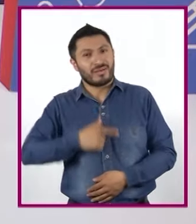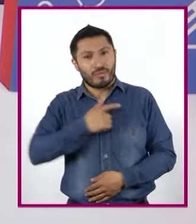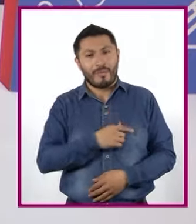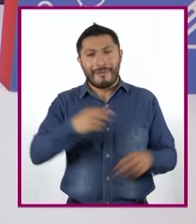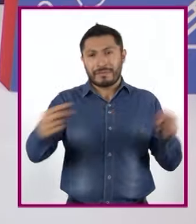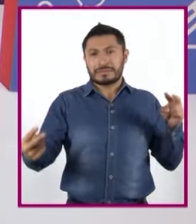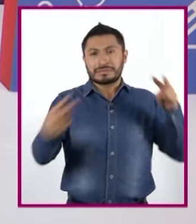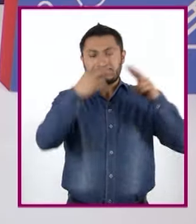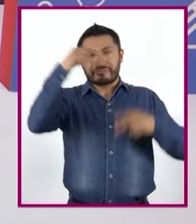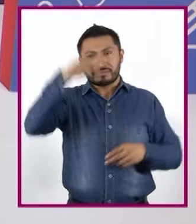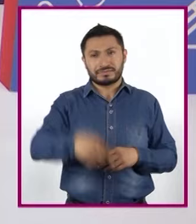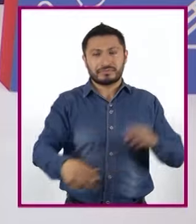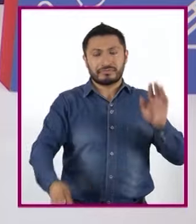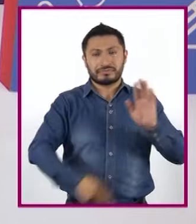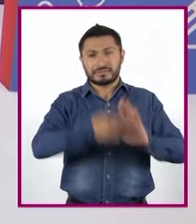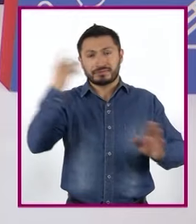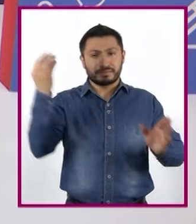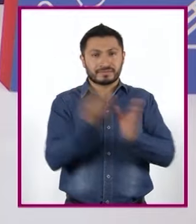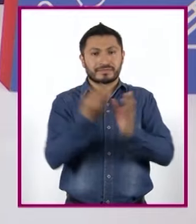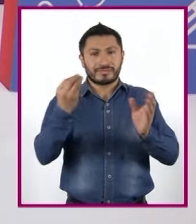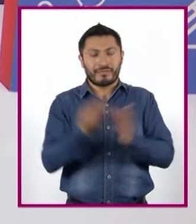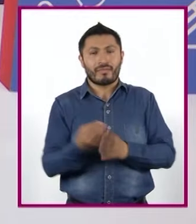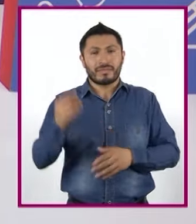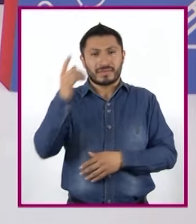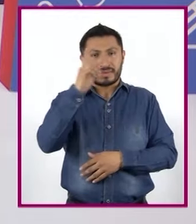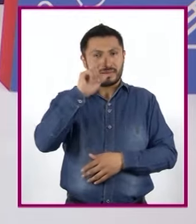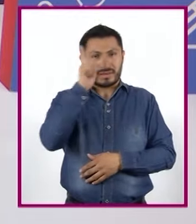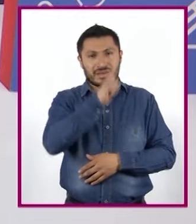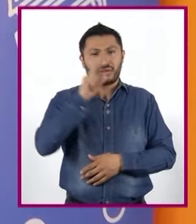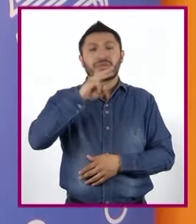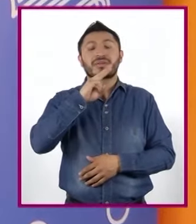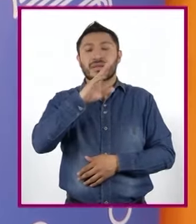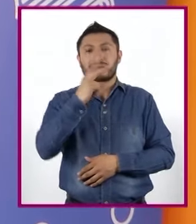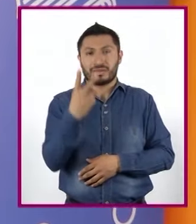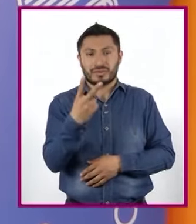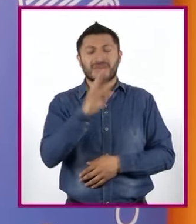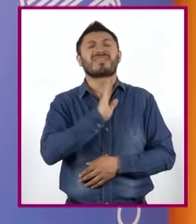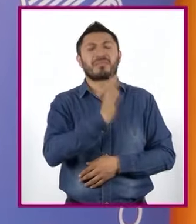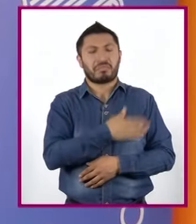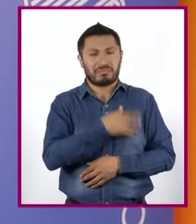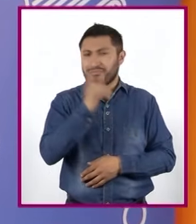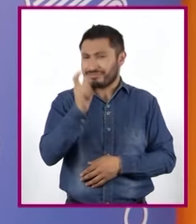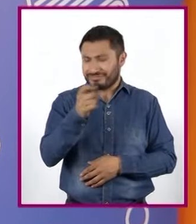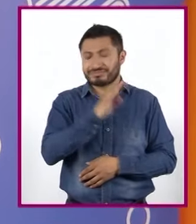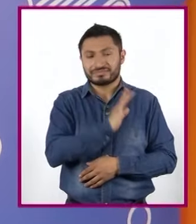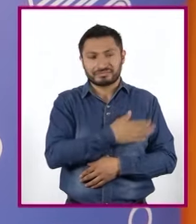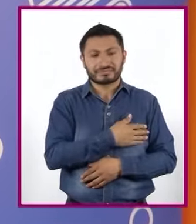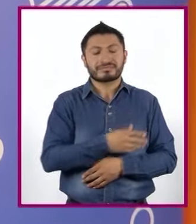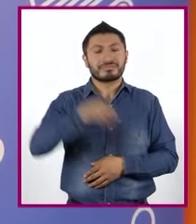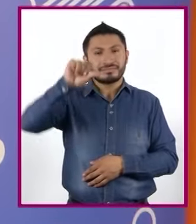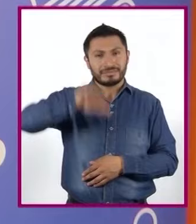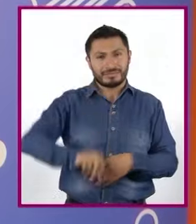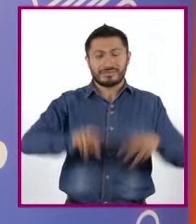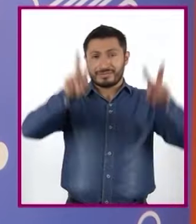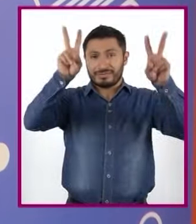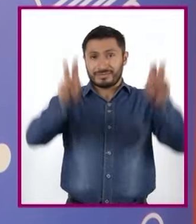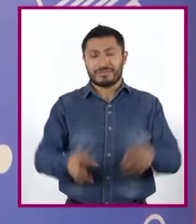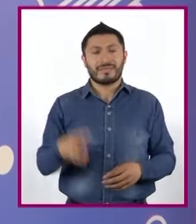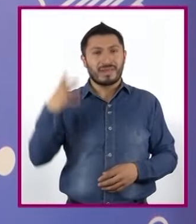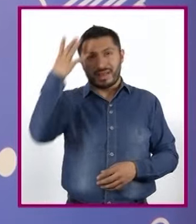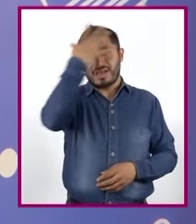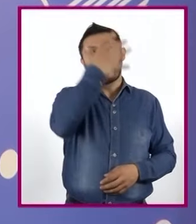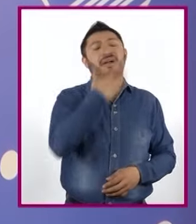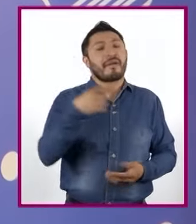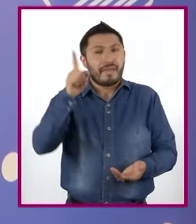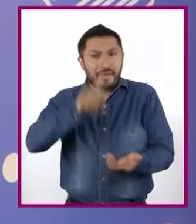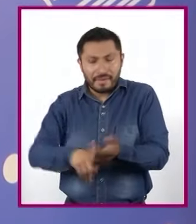por aquí en una sesión más de Lengua Materna 2. En esta ocasión hemos titulado esta sesión La belleza